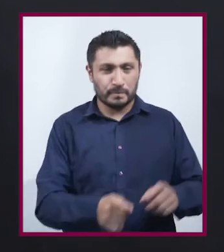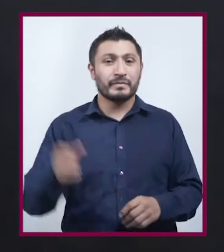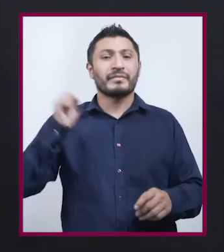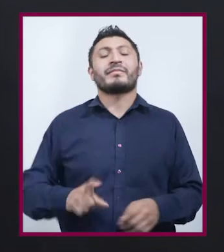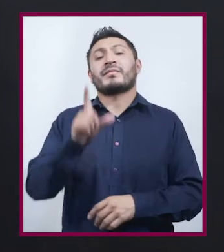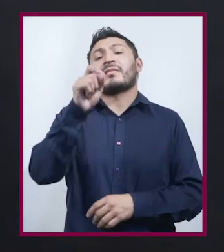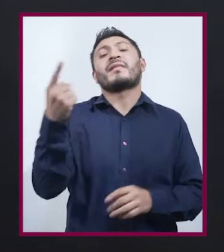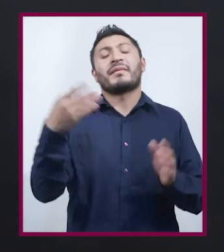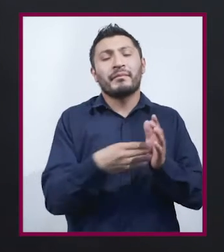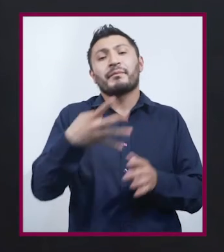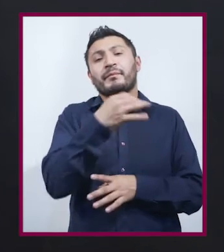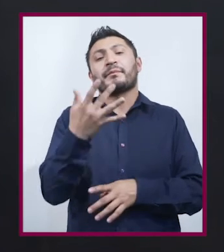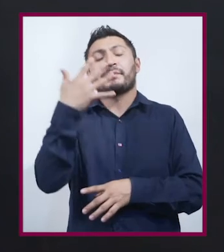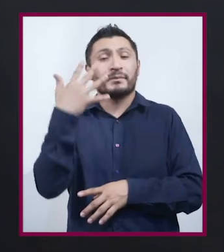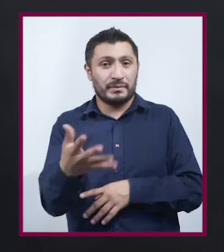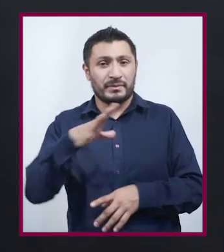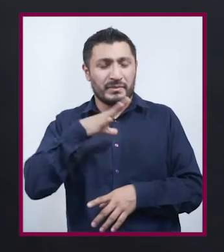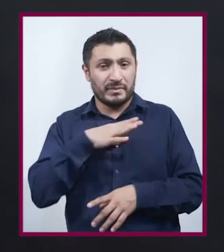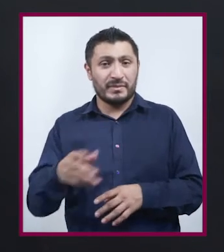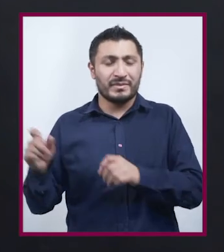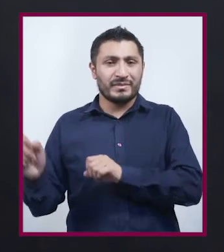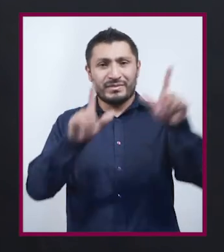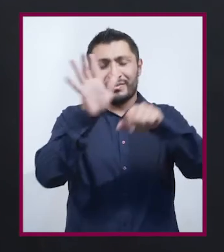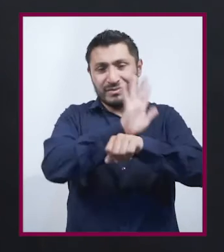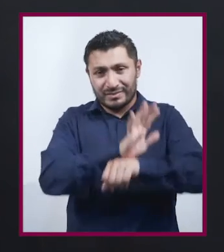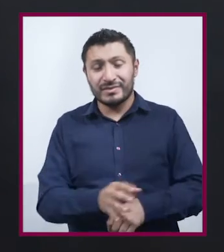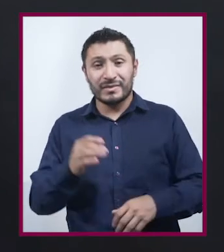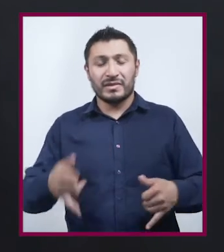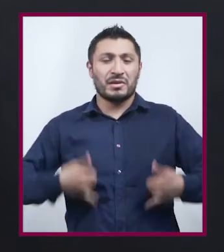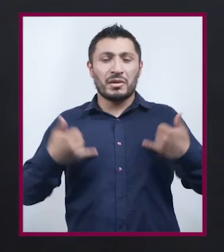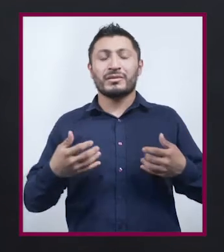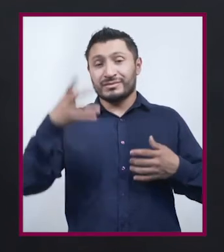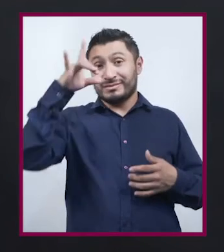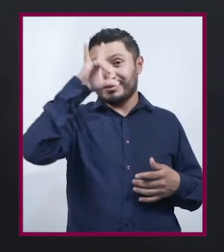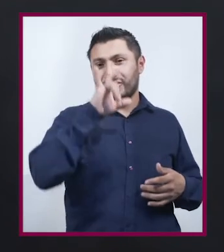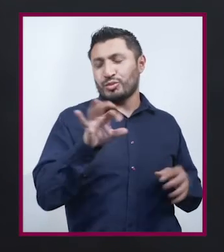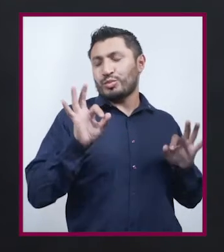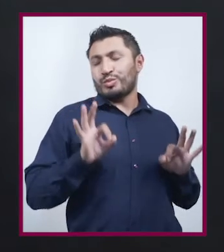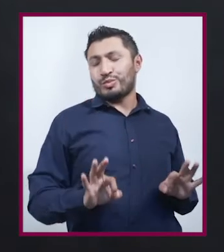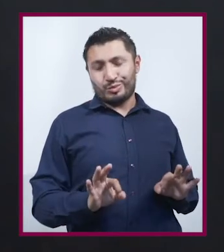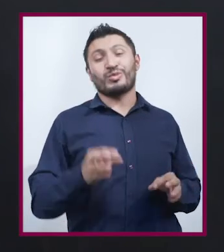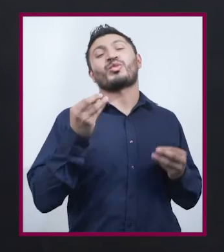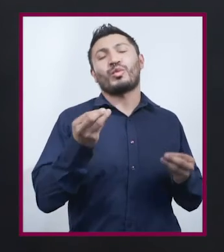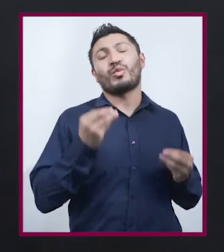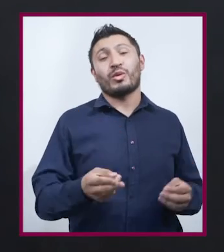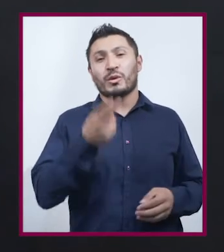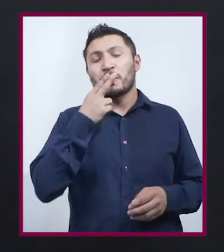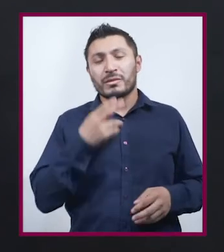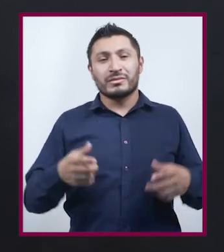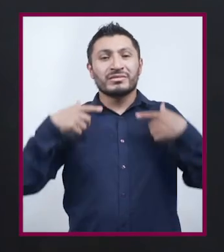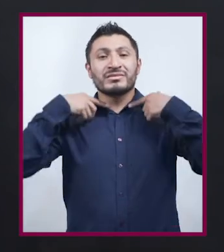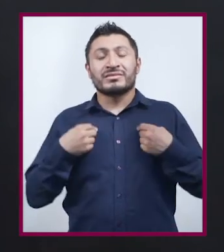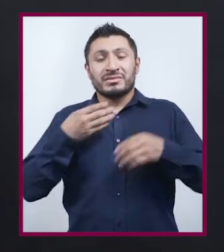siglo XX, en 1955, aparece en las pantallas de cine un joven bien parecido. Sí, guapo, que usa